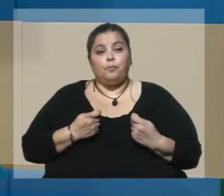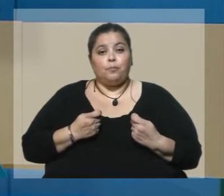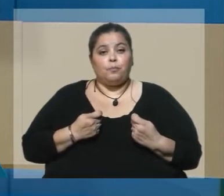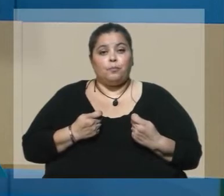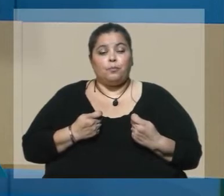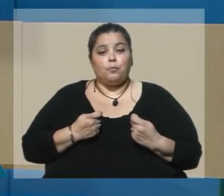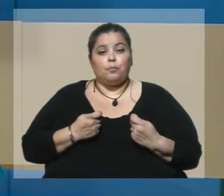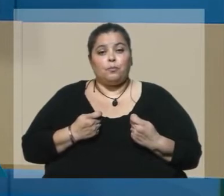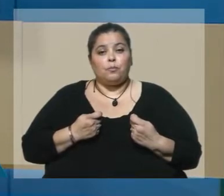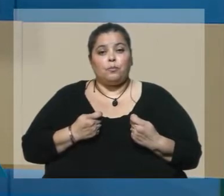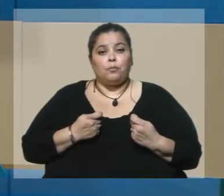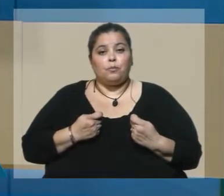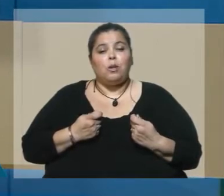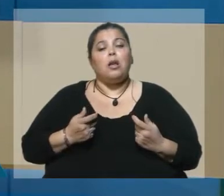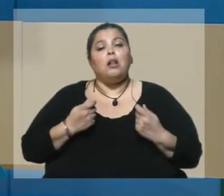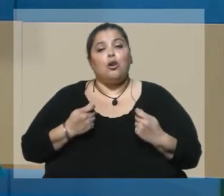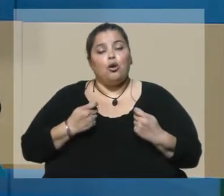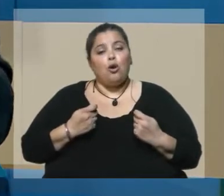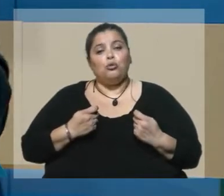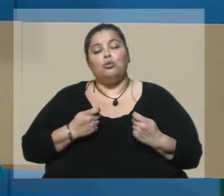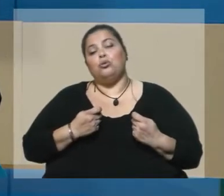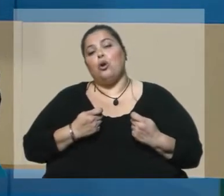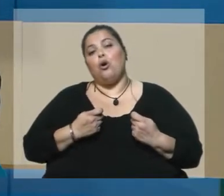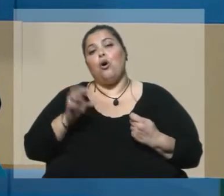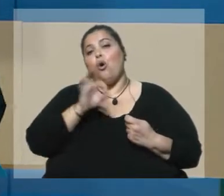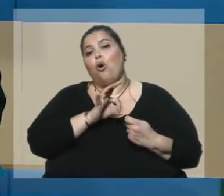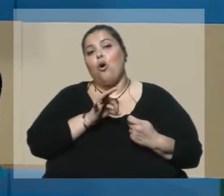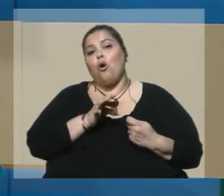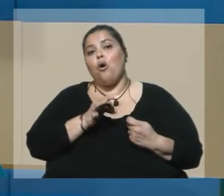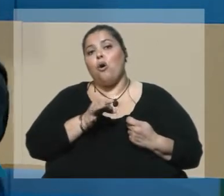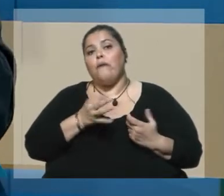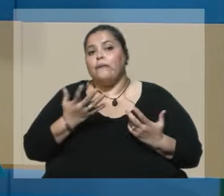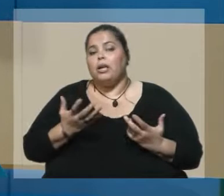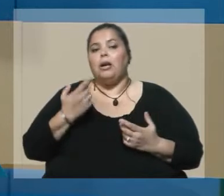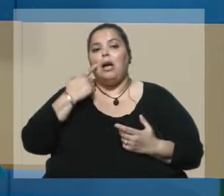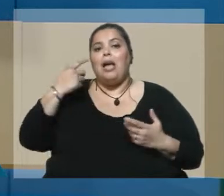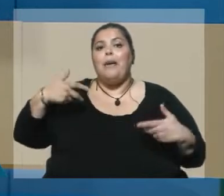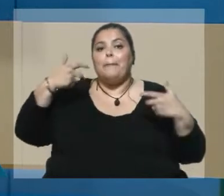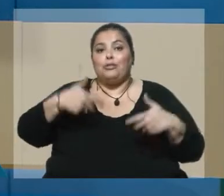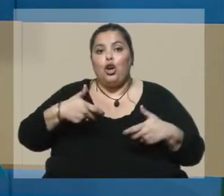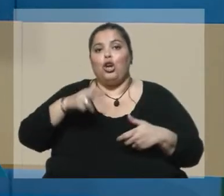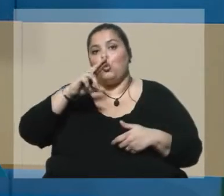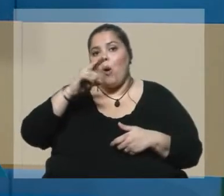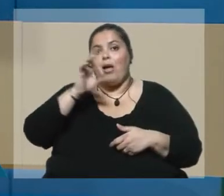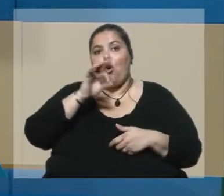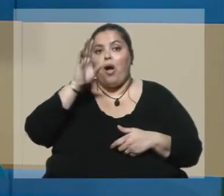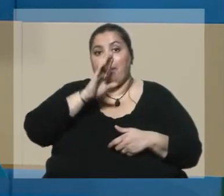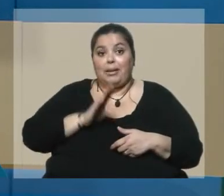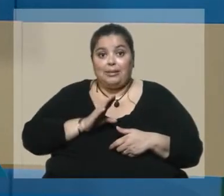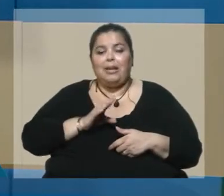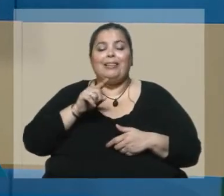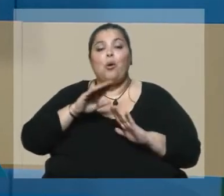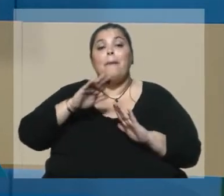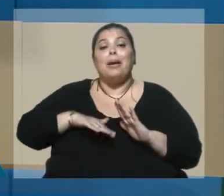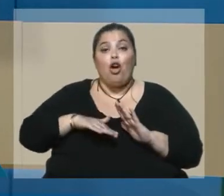a que el atractivo de realizar inversiones En Uruguay o en Brasil o en cualquier otro país emergente sea menor